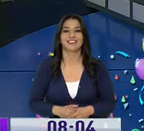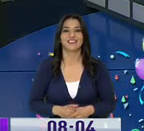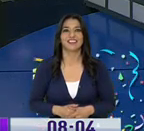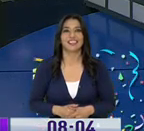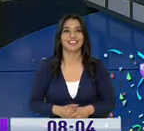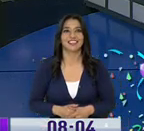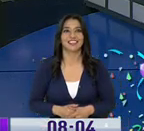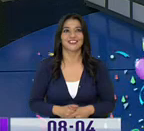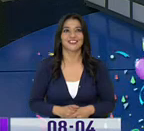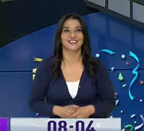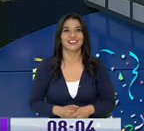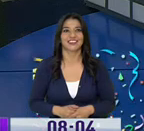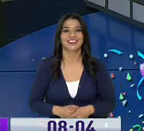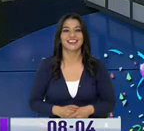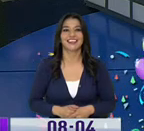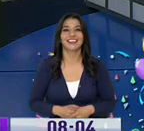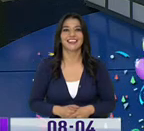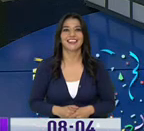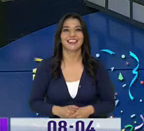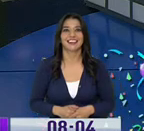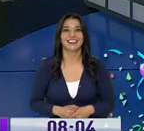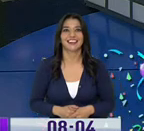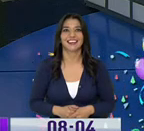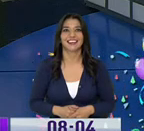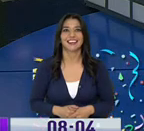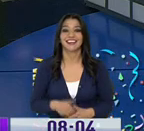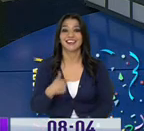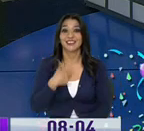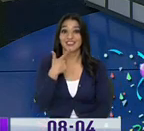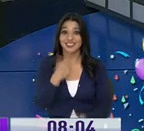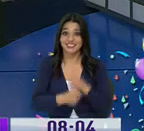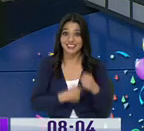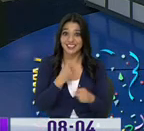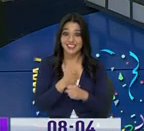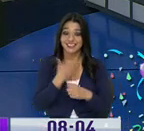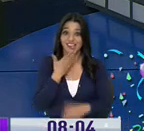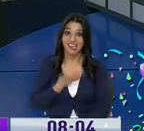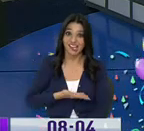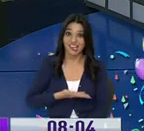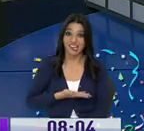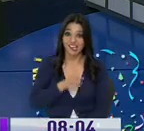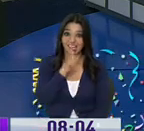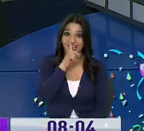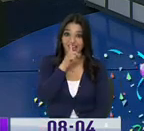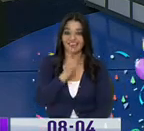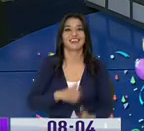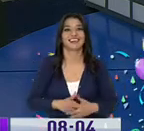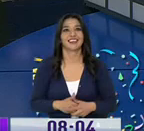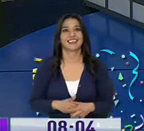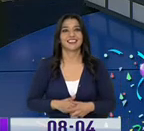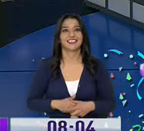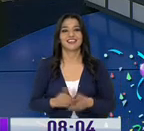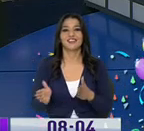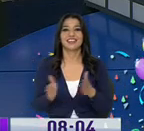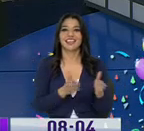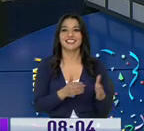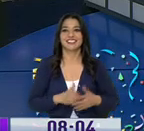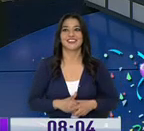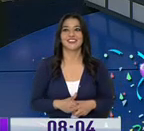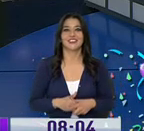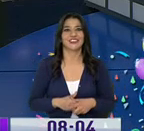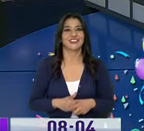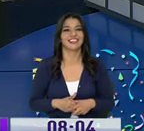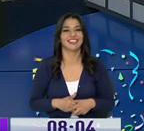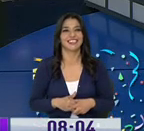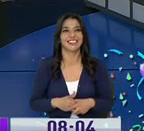apenas. Yo no digo nada. Yo no digo nada. Y yo digo mi edad y todos aquí en el estudio se quedan calladitos. ¿Por qué será, no? Yo no digo nada. Cuántos años tengo.